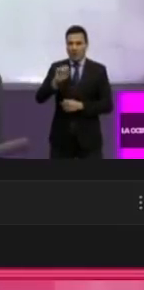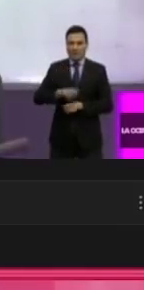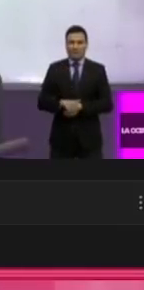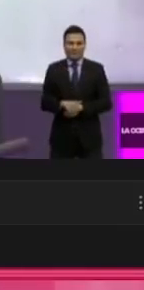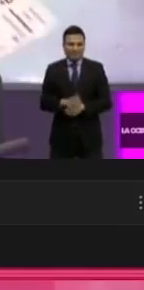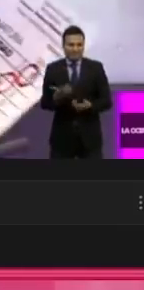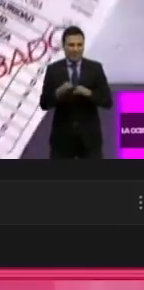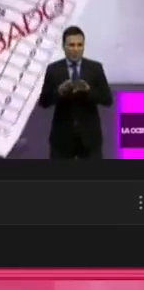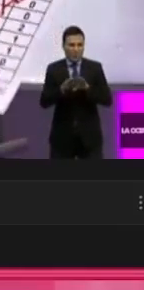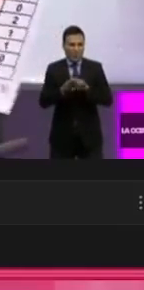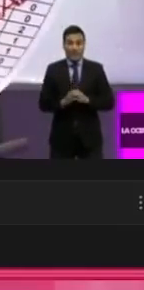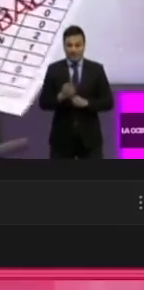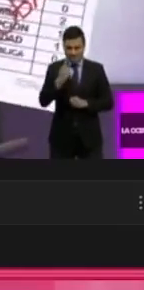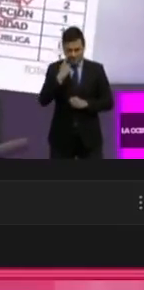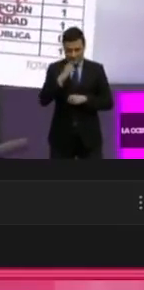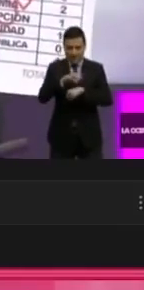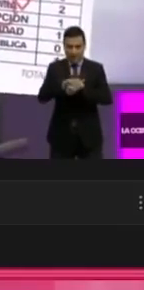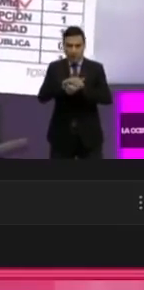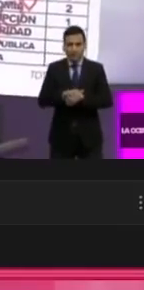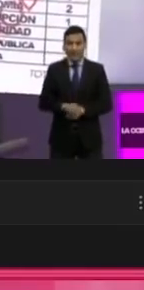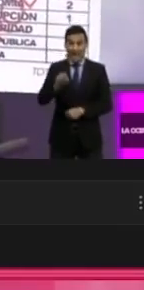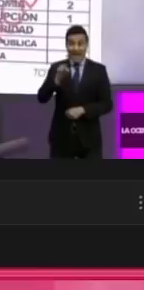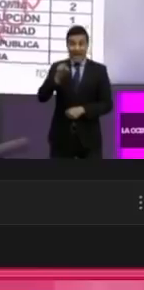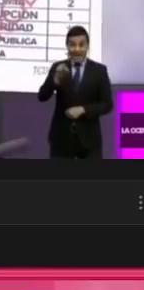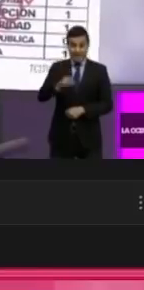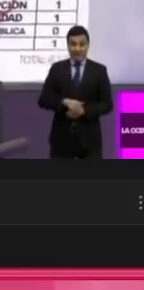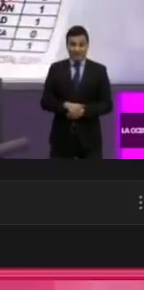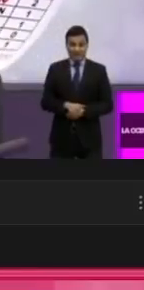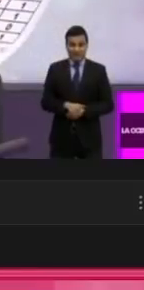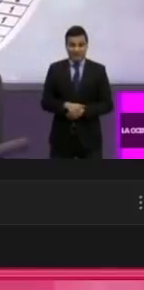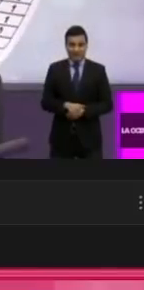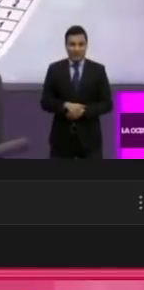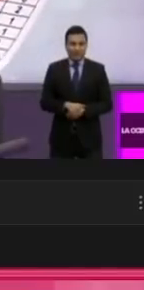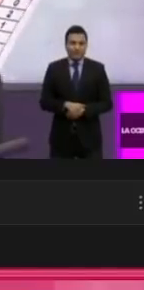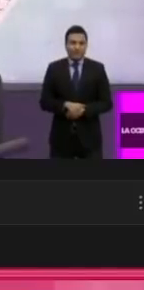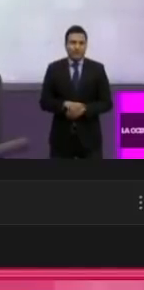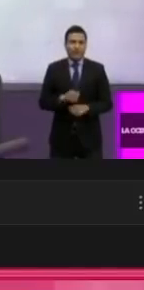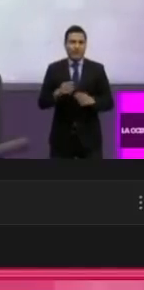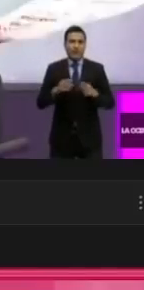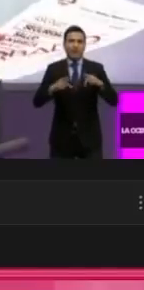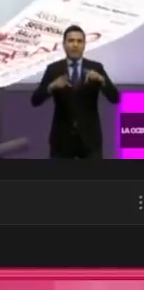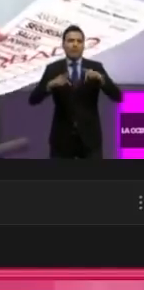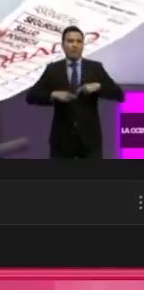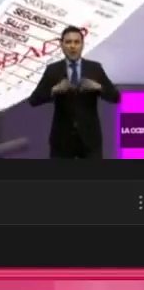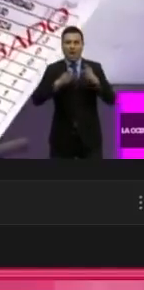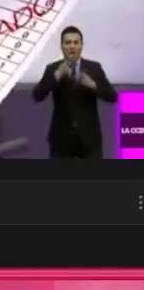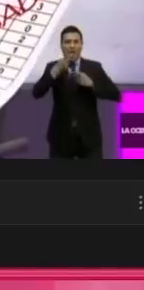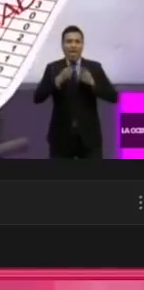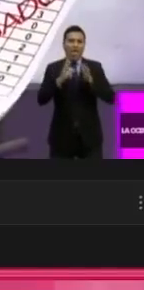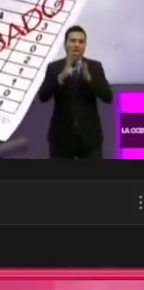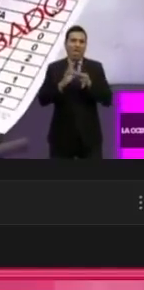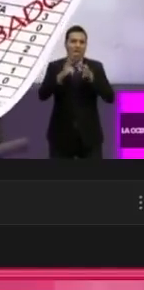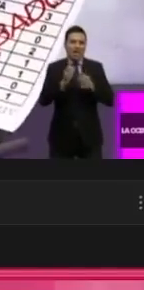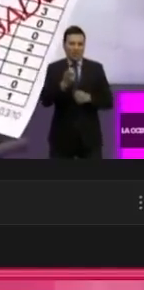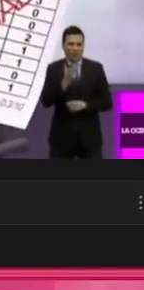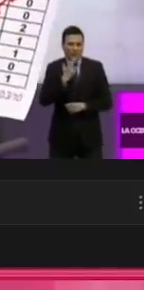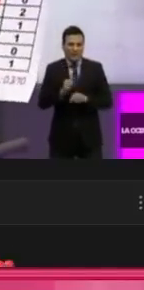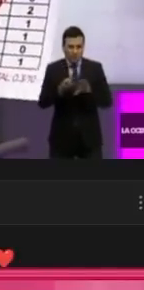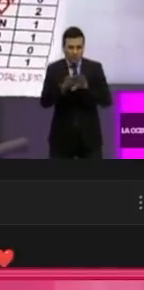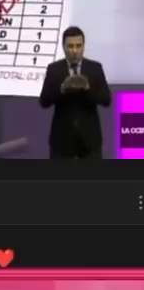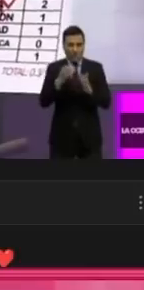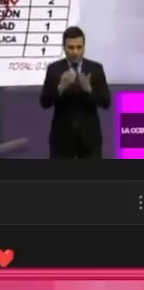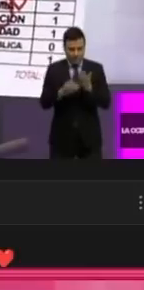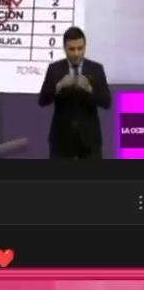millones. Miren, amigos, el señor ya lleva el mismo número y puro rollo. O sea, el rollo no sirve, hay que ver los datos.